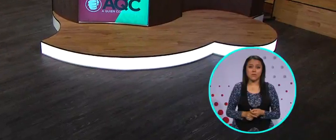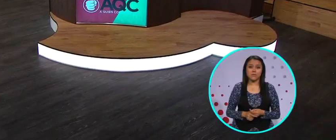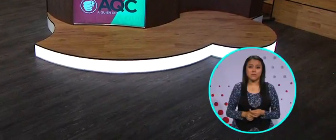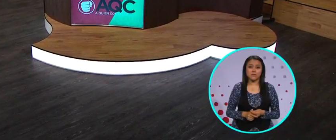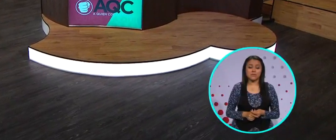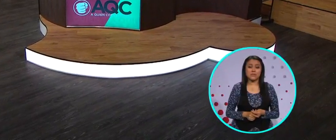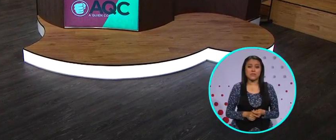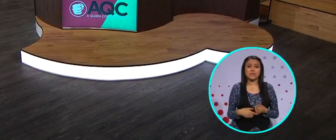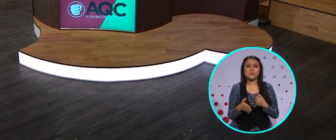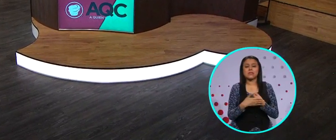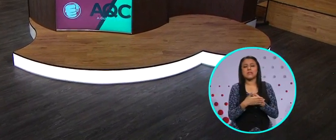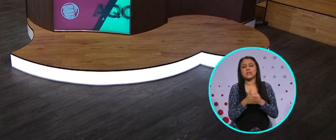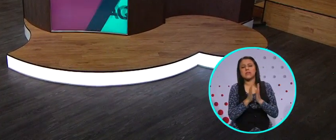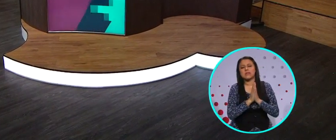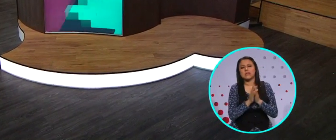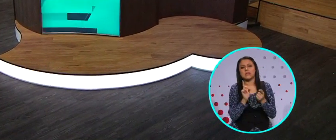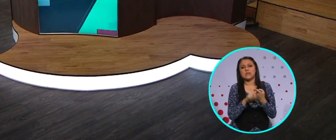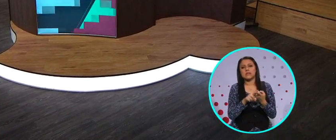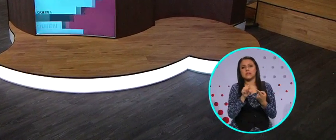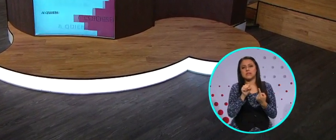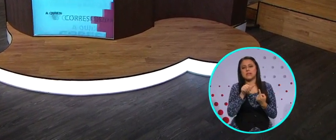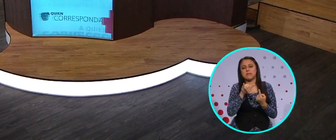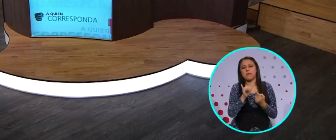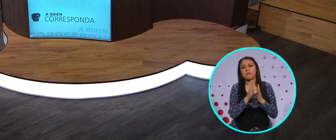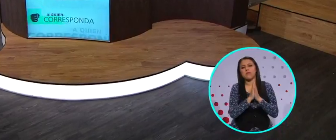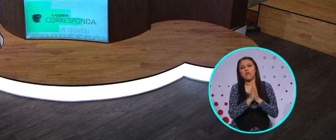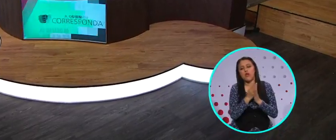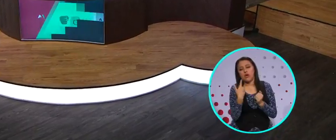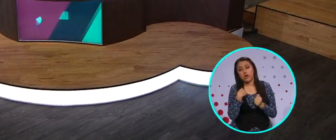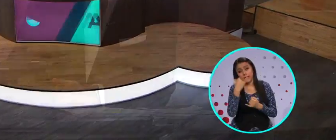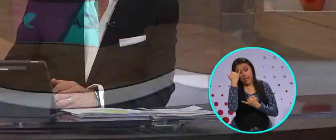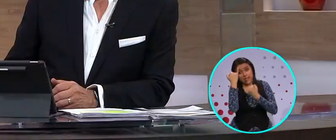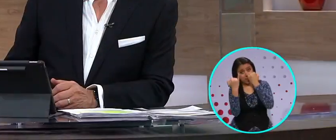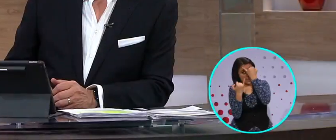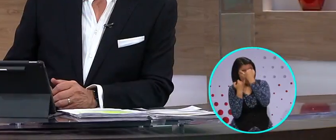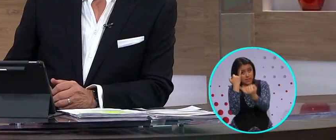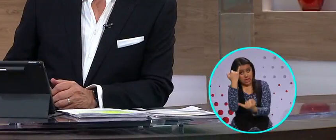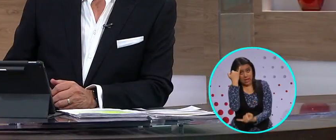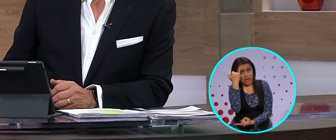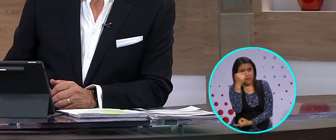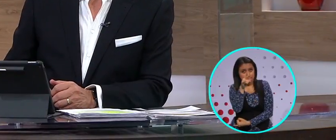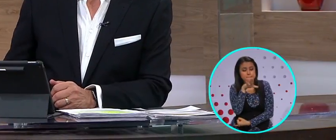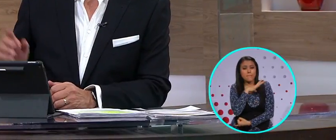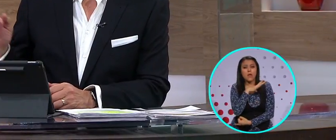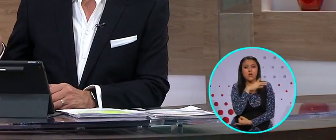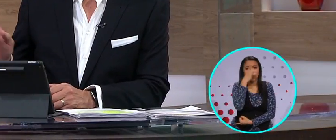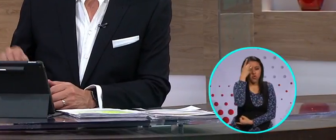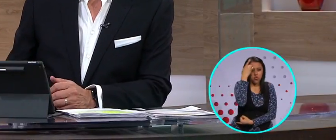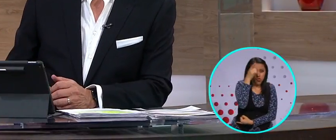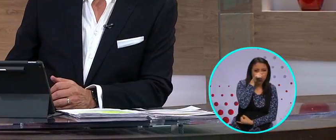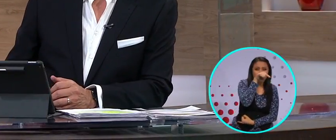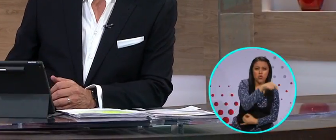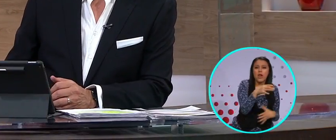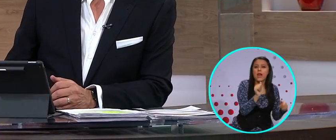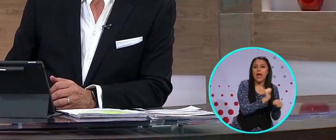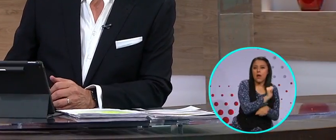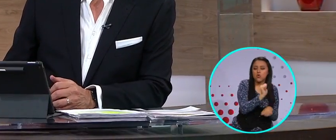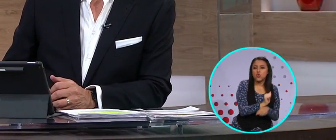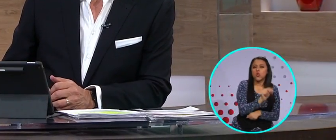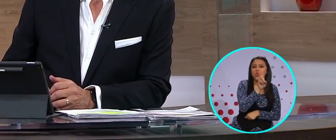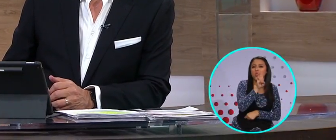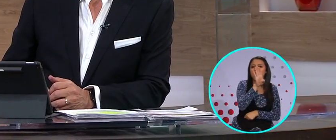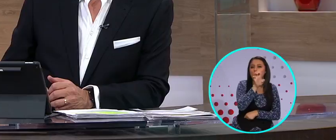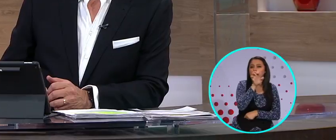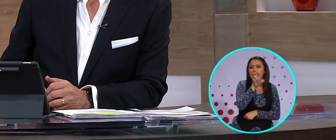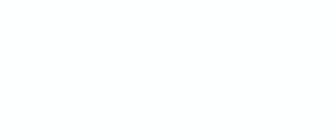a ver sabía pregúntale a esto es una travesura que se me está ocurriendo el dueño del lugar que no es el dueño de dónde está la tarjeta